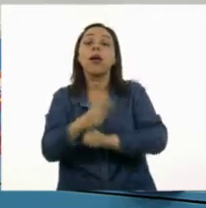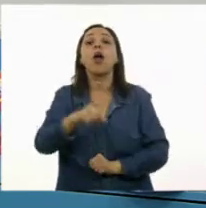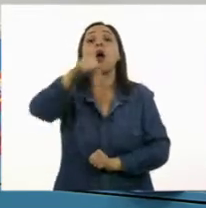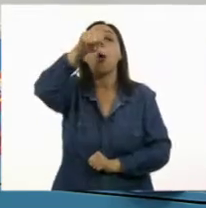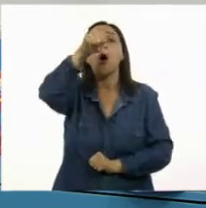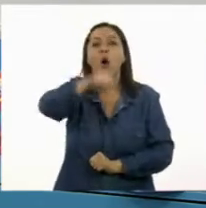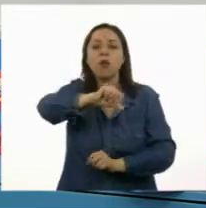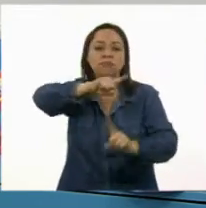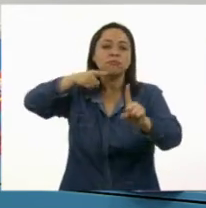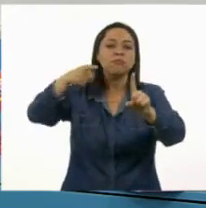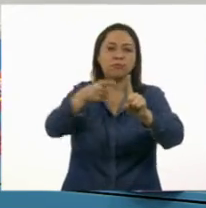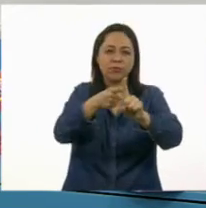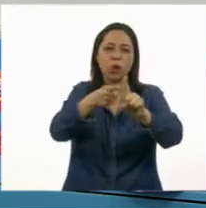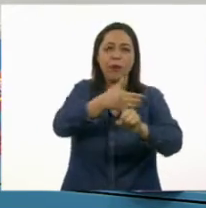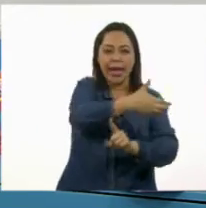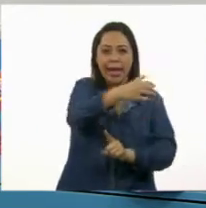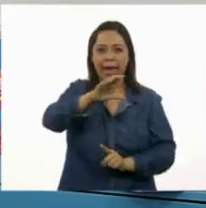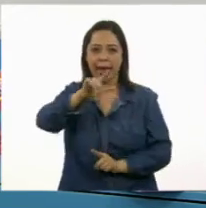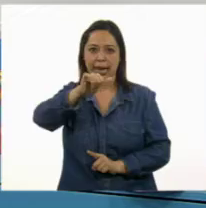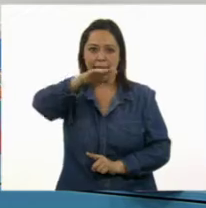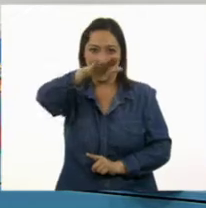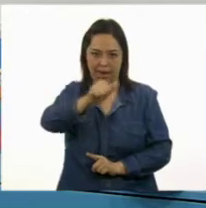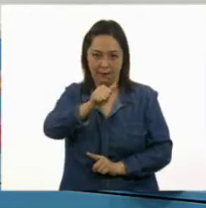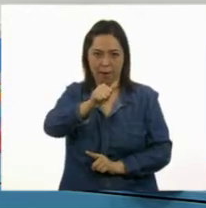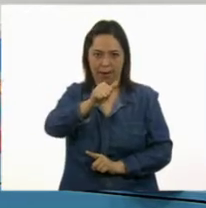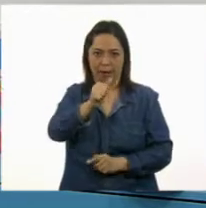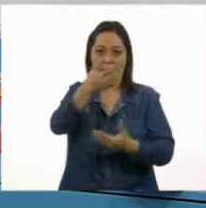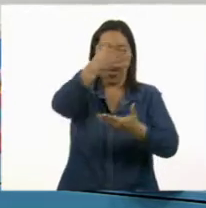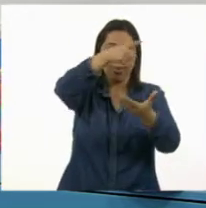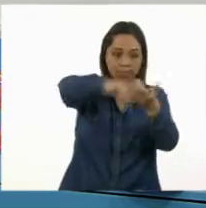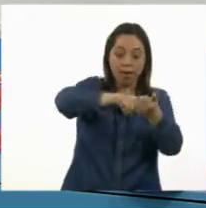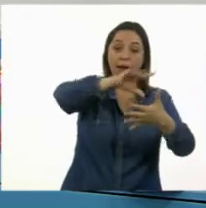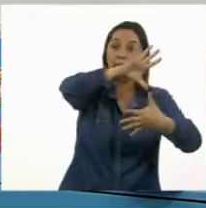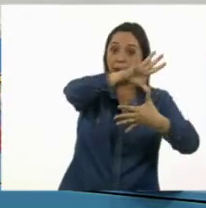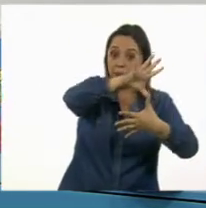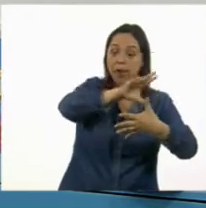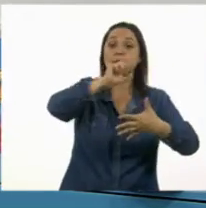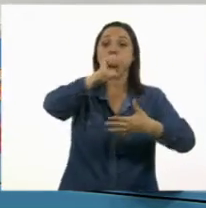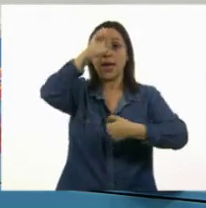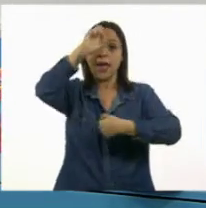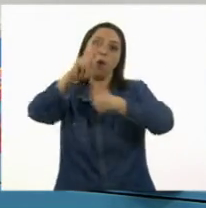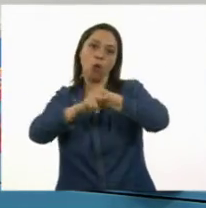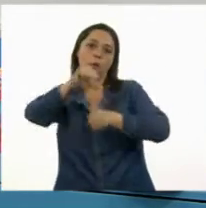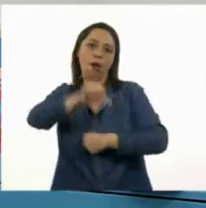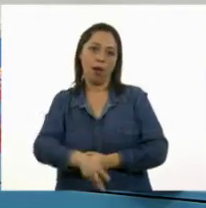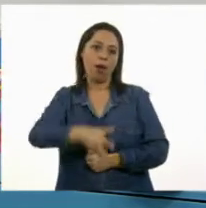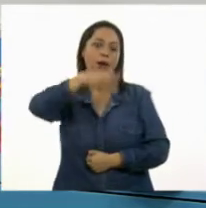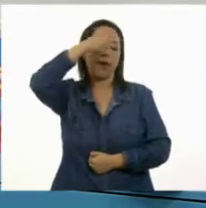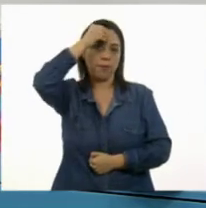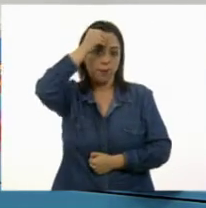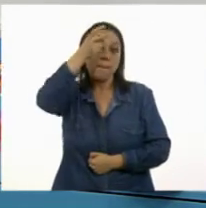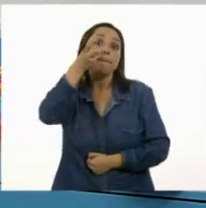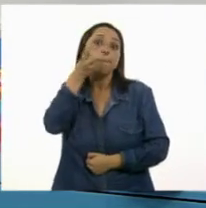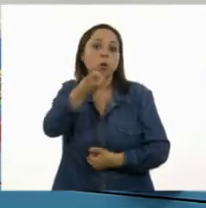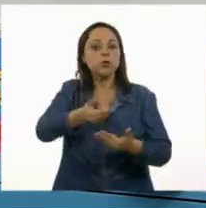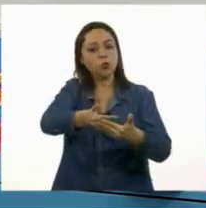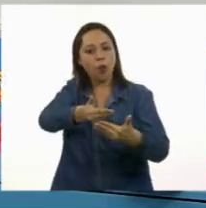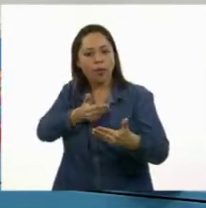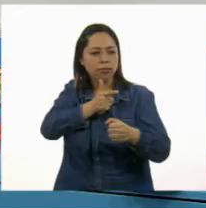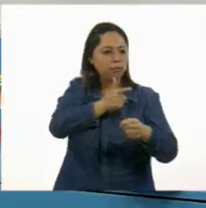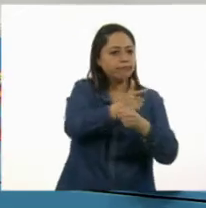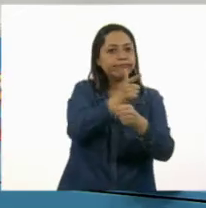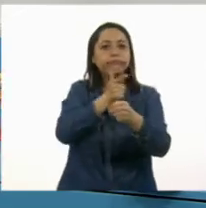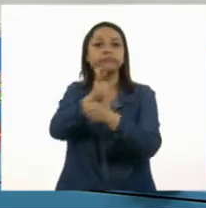el clima que hay en América y en Europa. Por ello, es importante que identifiquemos en dónde